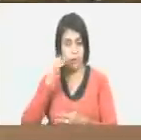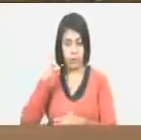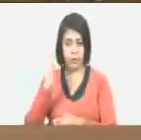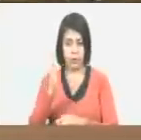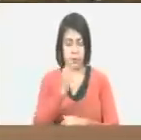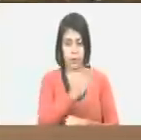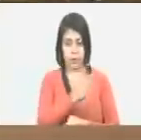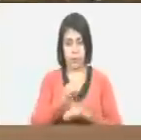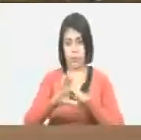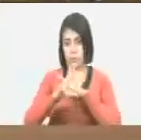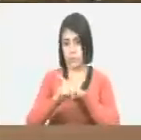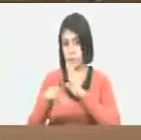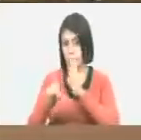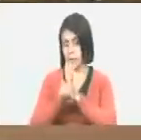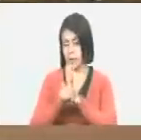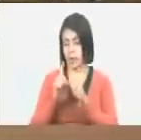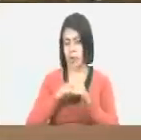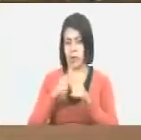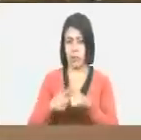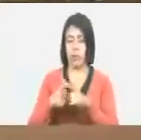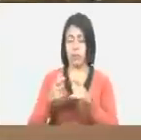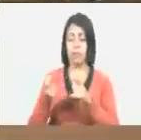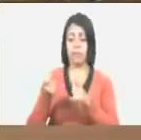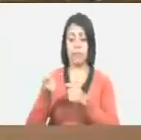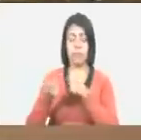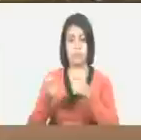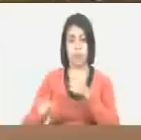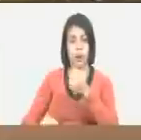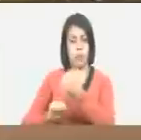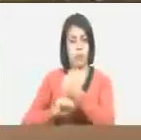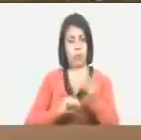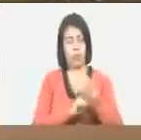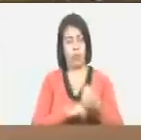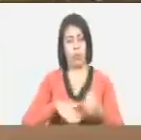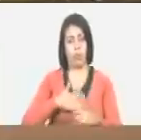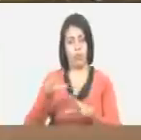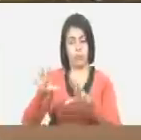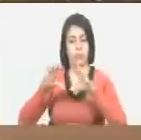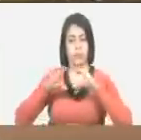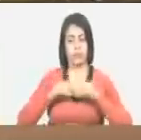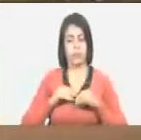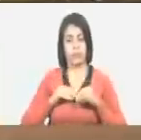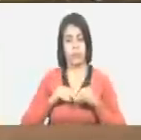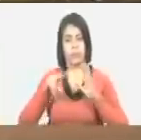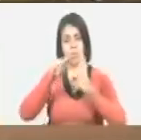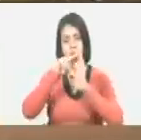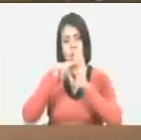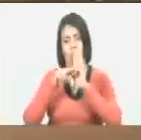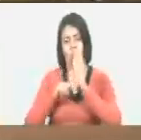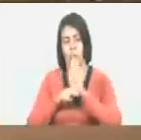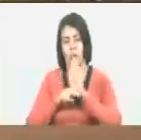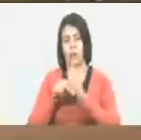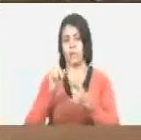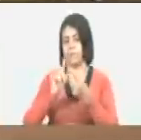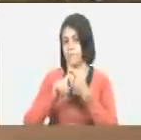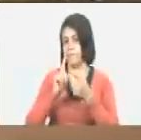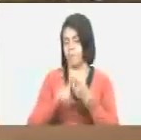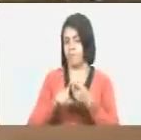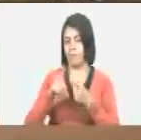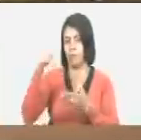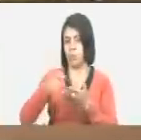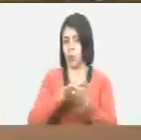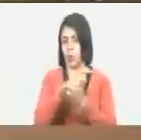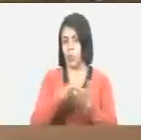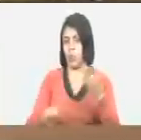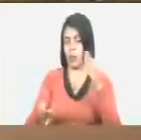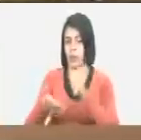la extinción de dominio y concurran motivos fundados, podrán adoptarse las siguientes medidas cautelares. 1. Prohibición